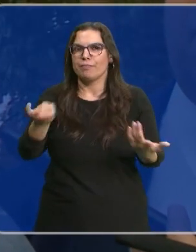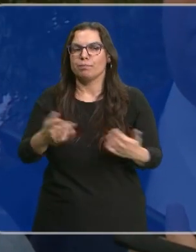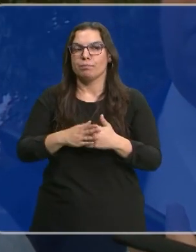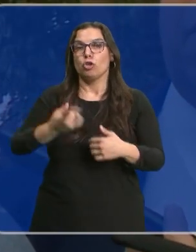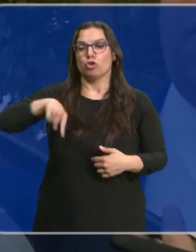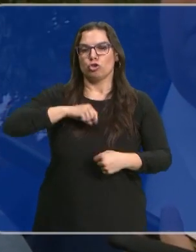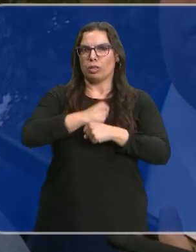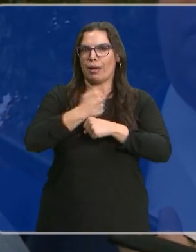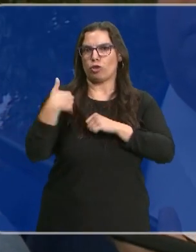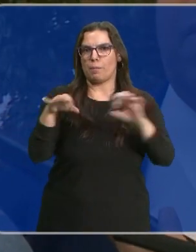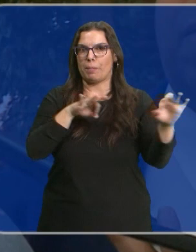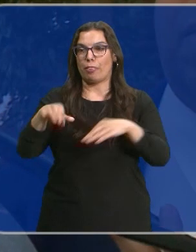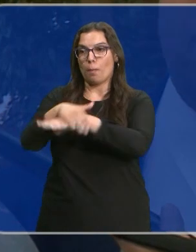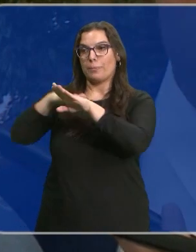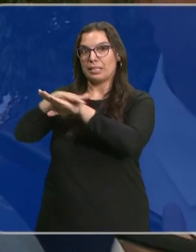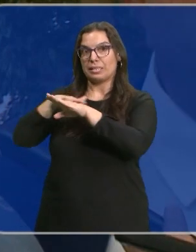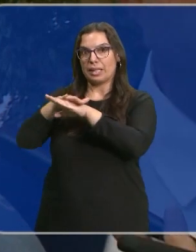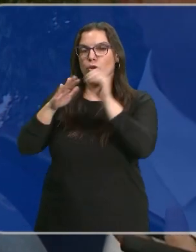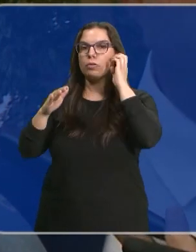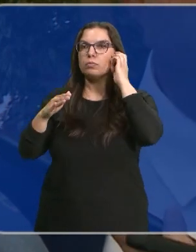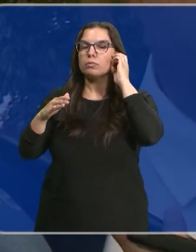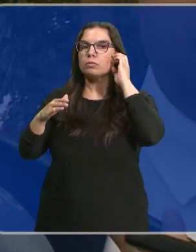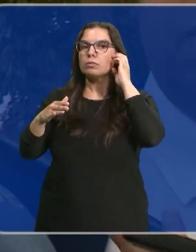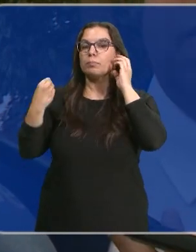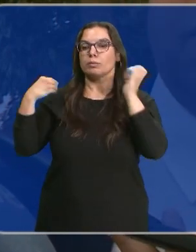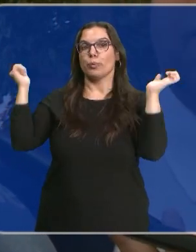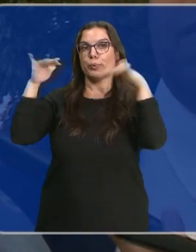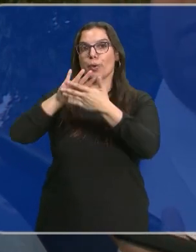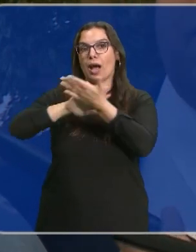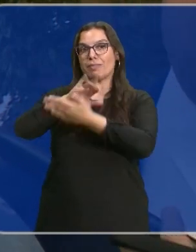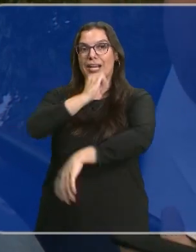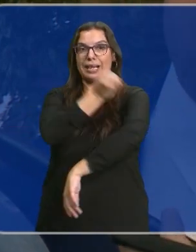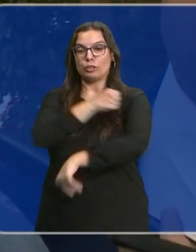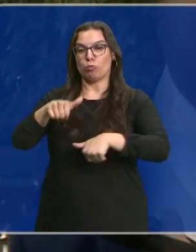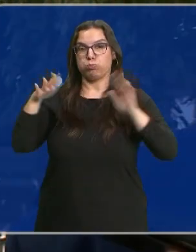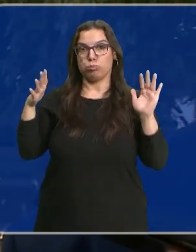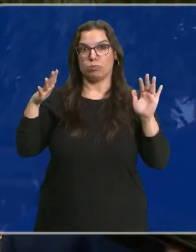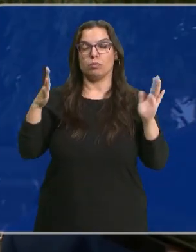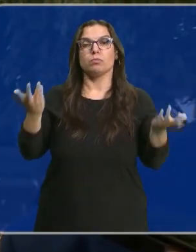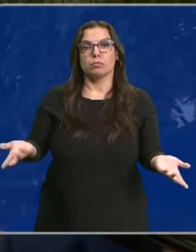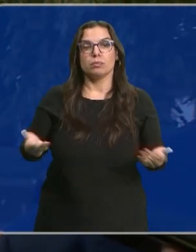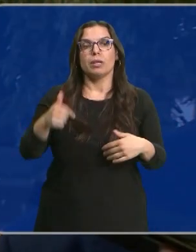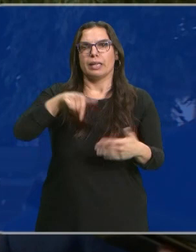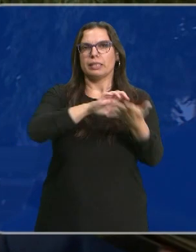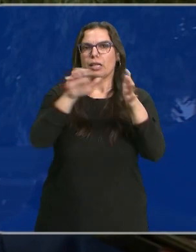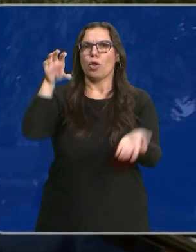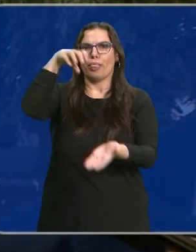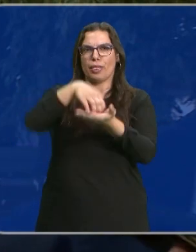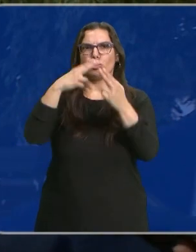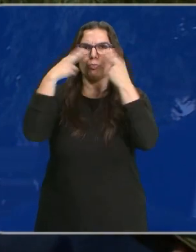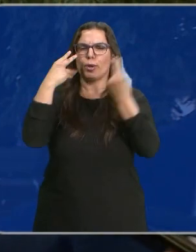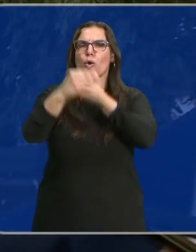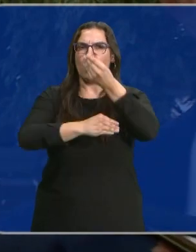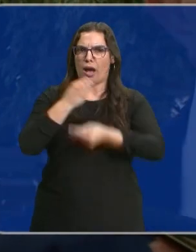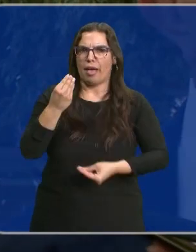Ministerio decida poner en el Consejo en el orden del día el Consejo Interterritorial el tema del registro a la objeción. En Castilla y León sí que hay centros públicos que